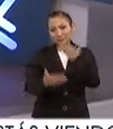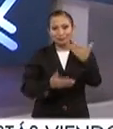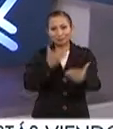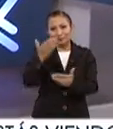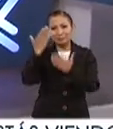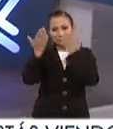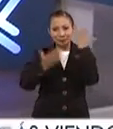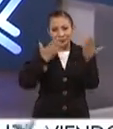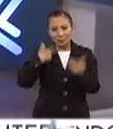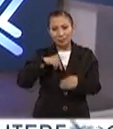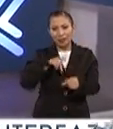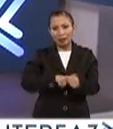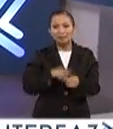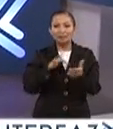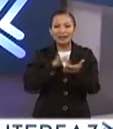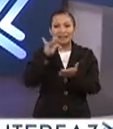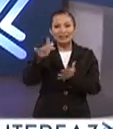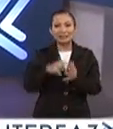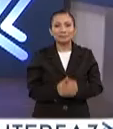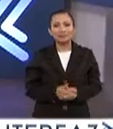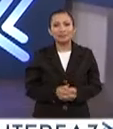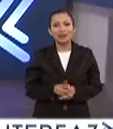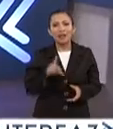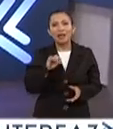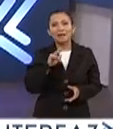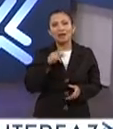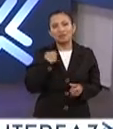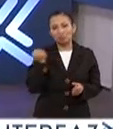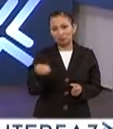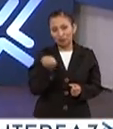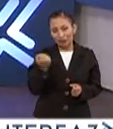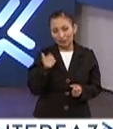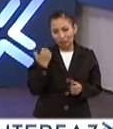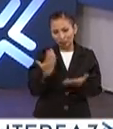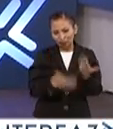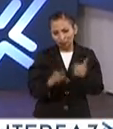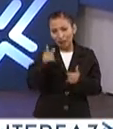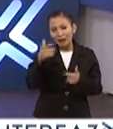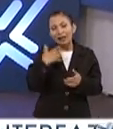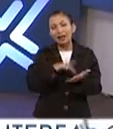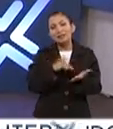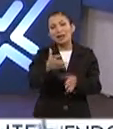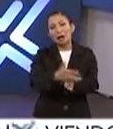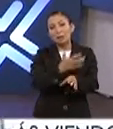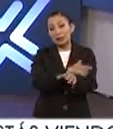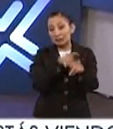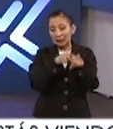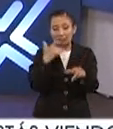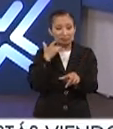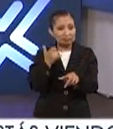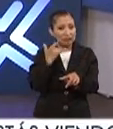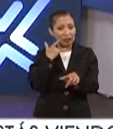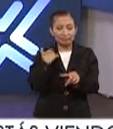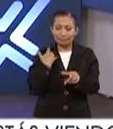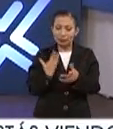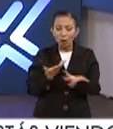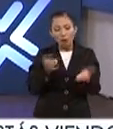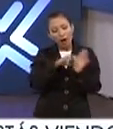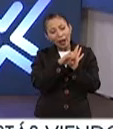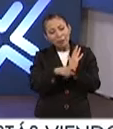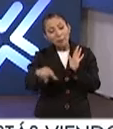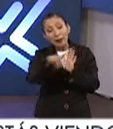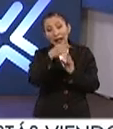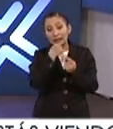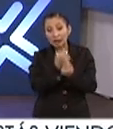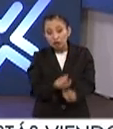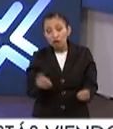avances académicos y personales. Gracias. Así es, Dafne, muchísimo éxito, gracias por habernos acompañado y pues que sigas luchando y siendo una inspiración no solo